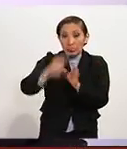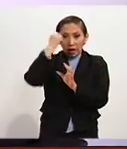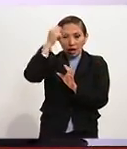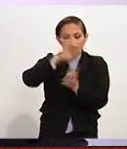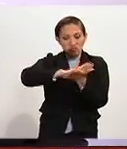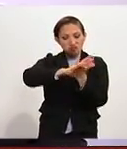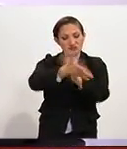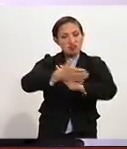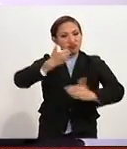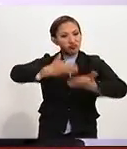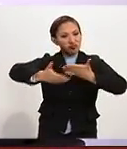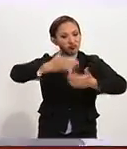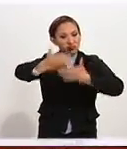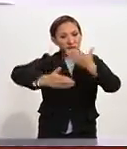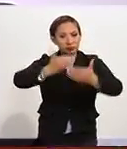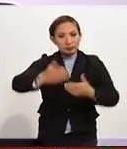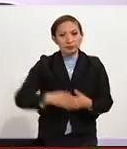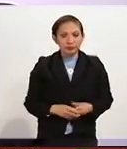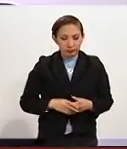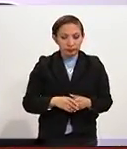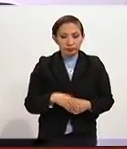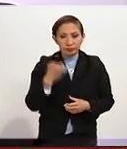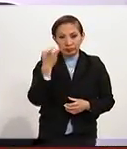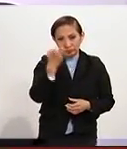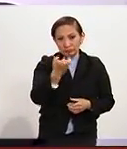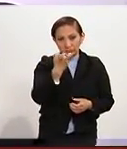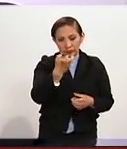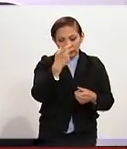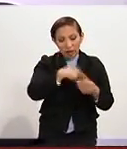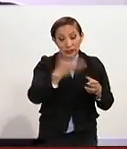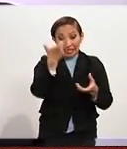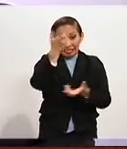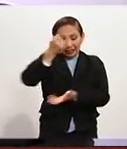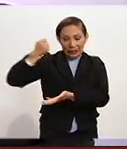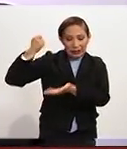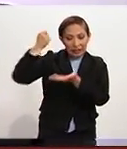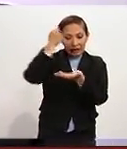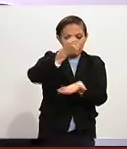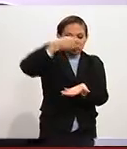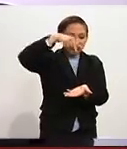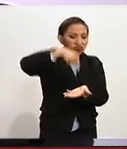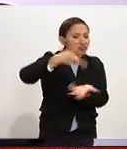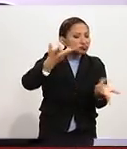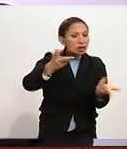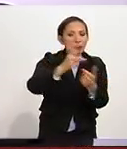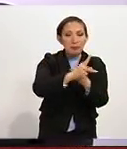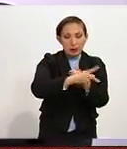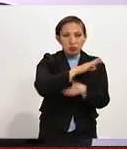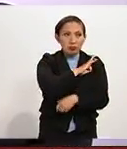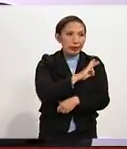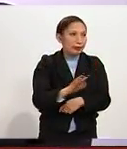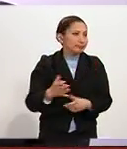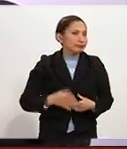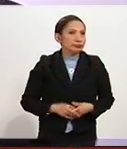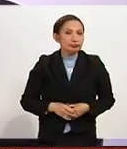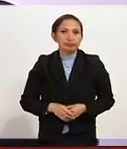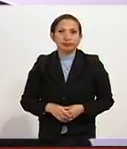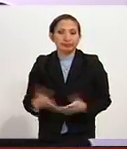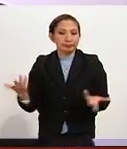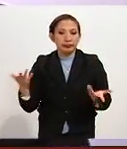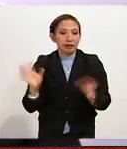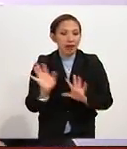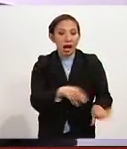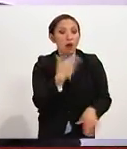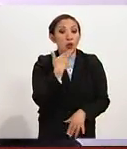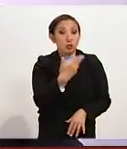tecnologías más avanzadas. Con estos recursos, el país podrían dejarse